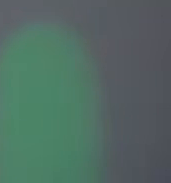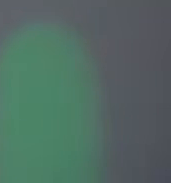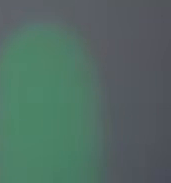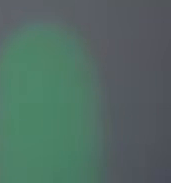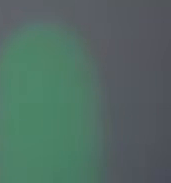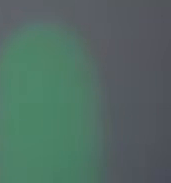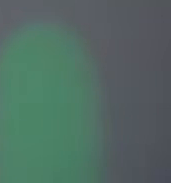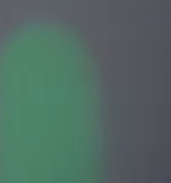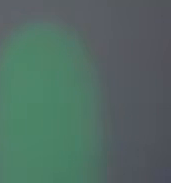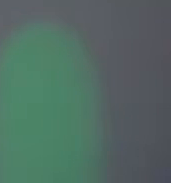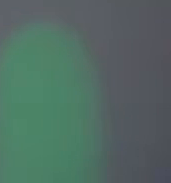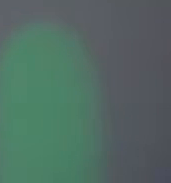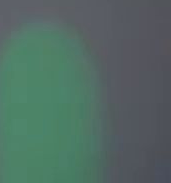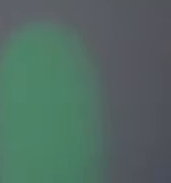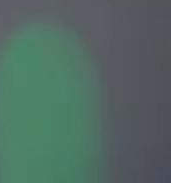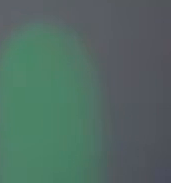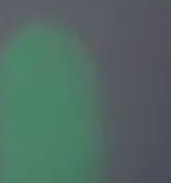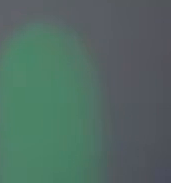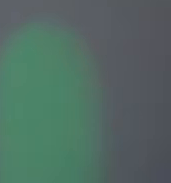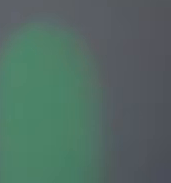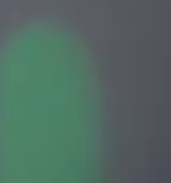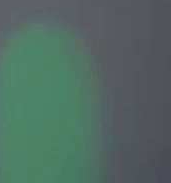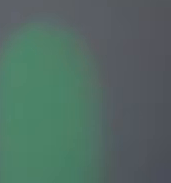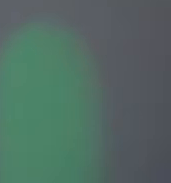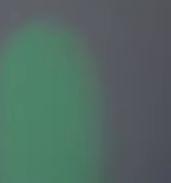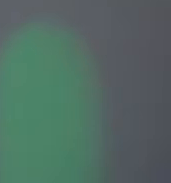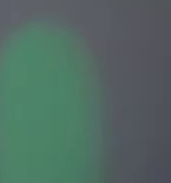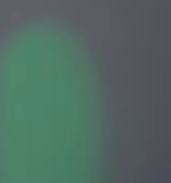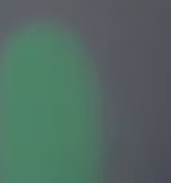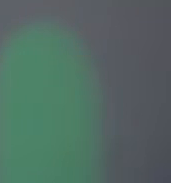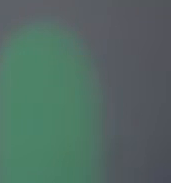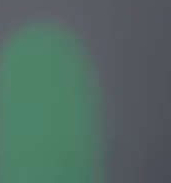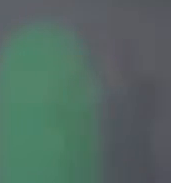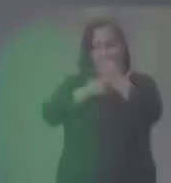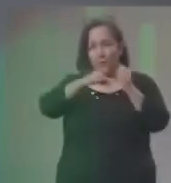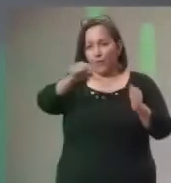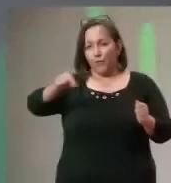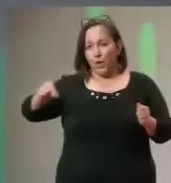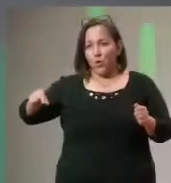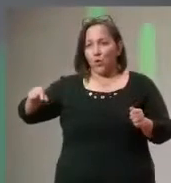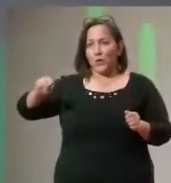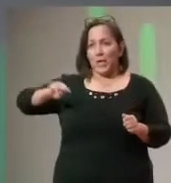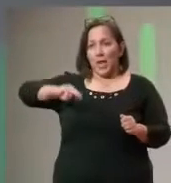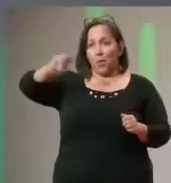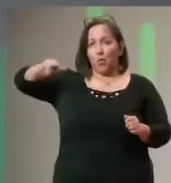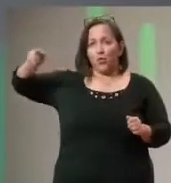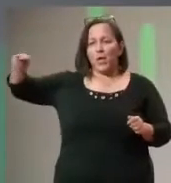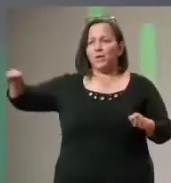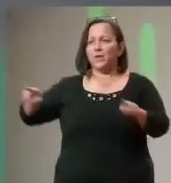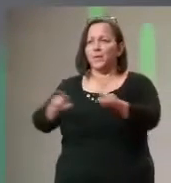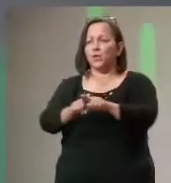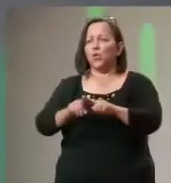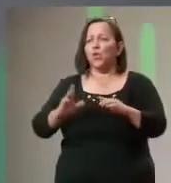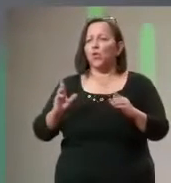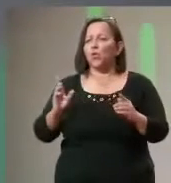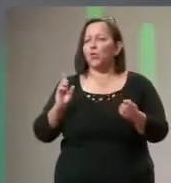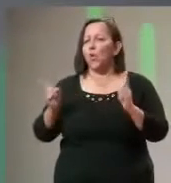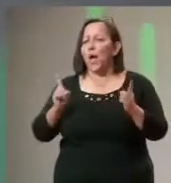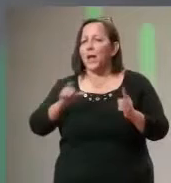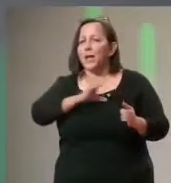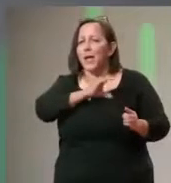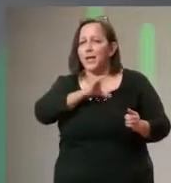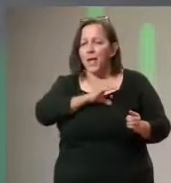la tierra, qué está pasando con nuestros mantos acuíferos, no solamente con el tema de recarga, sino también con qué calidad estamos